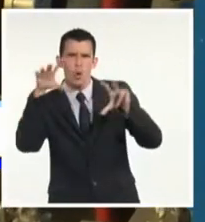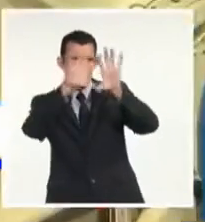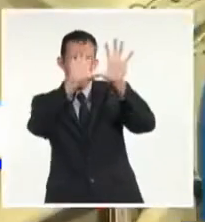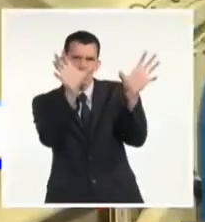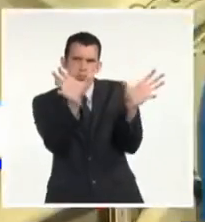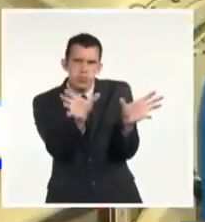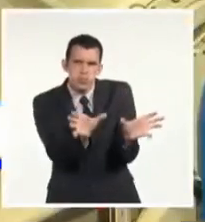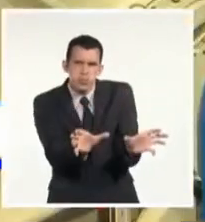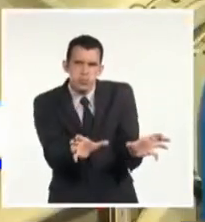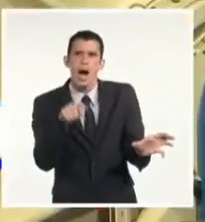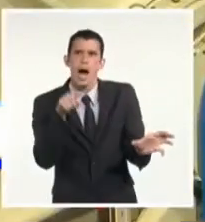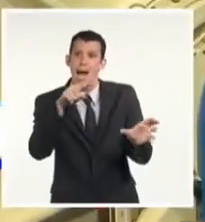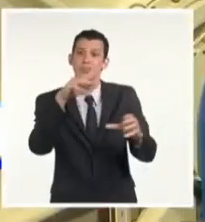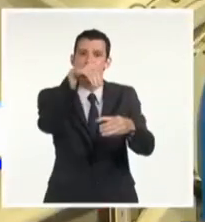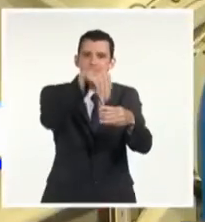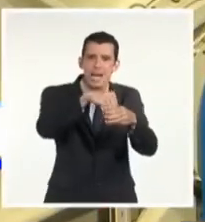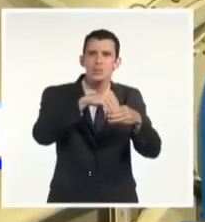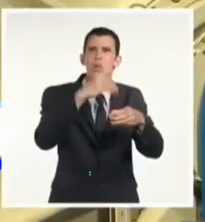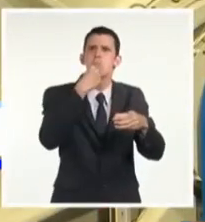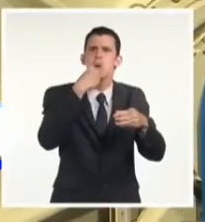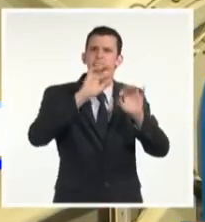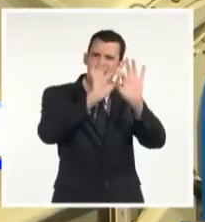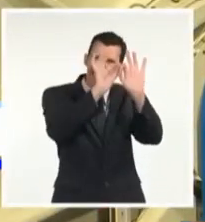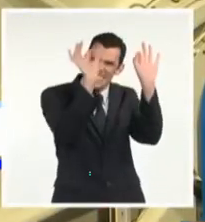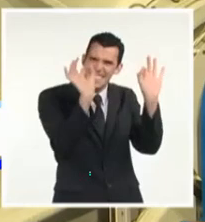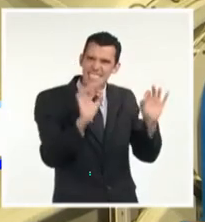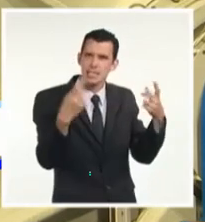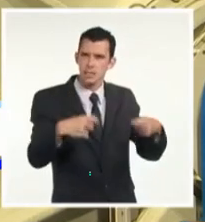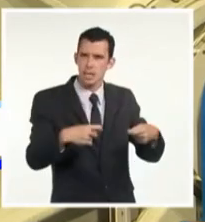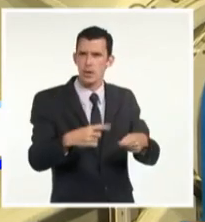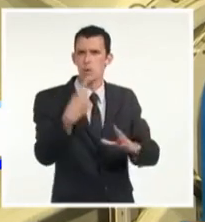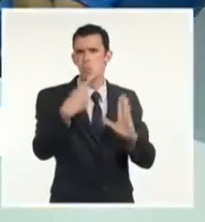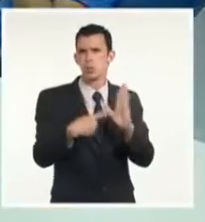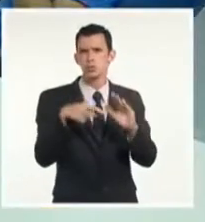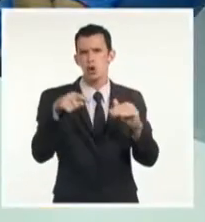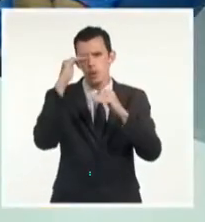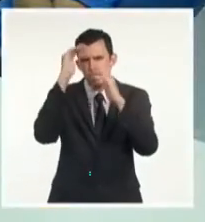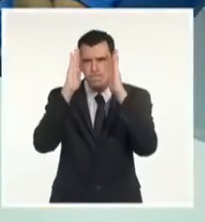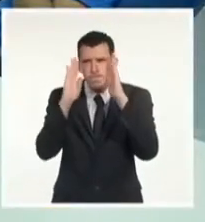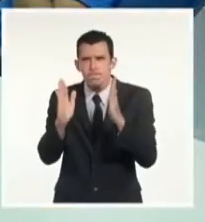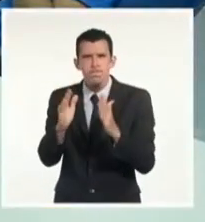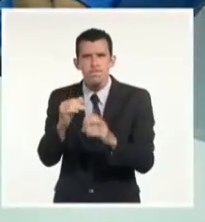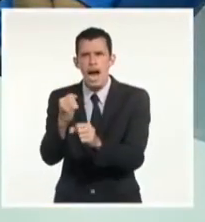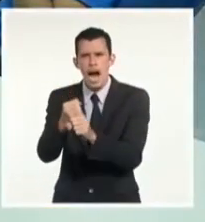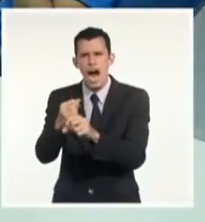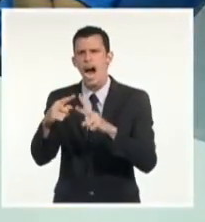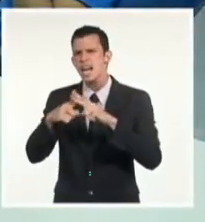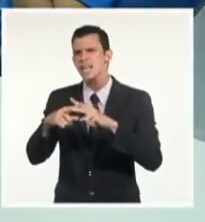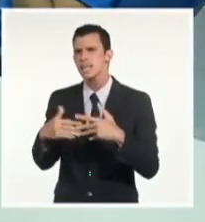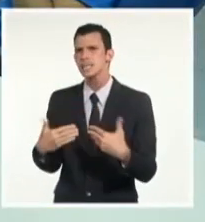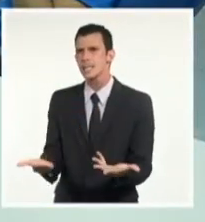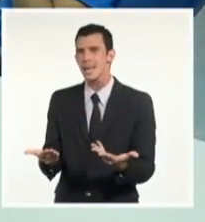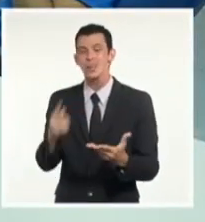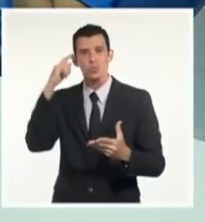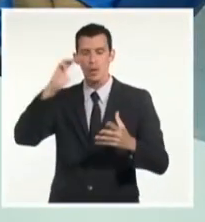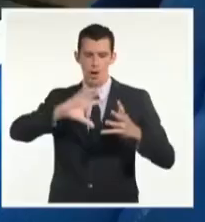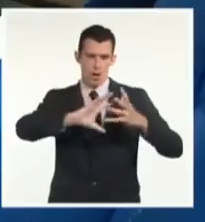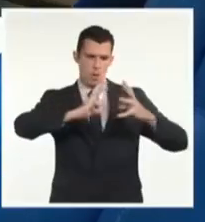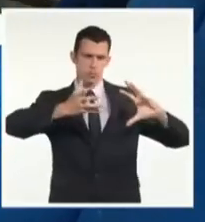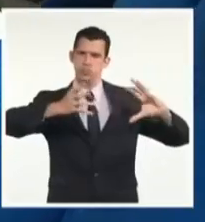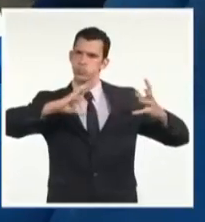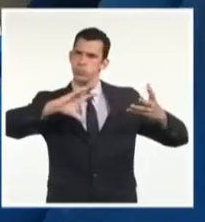acciones concentradas en el sistema eléctrico del bloque. Especialistas desde la